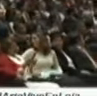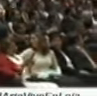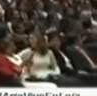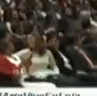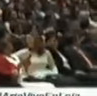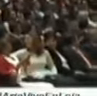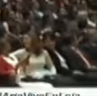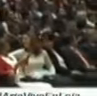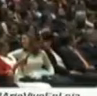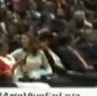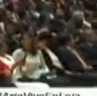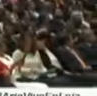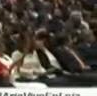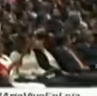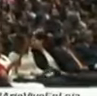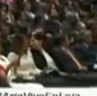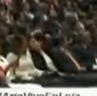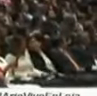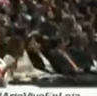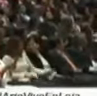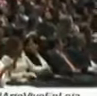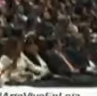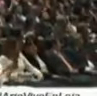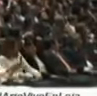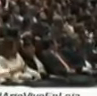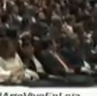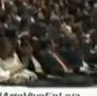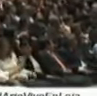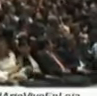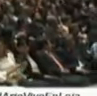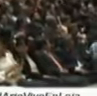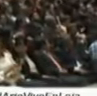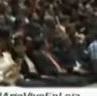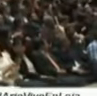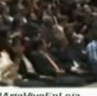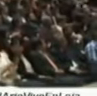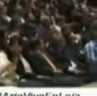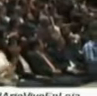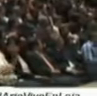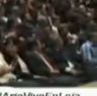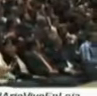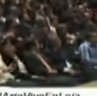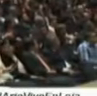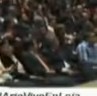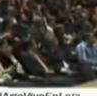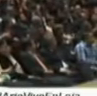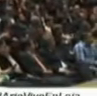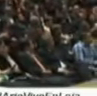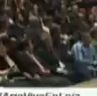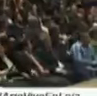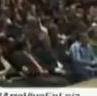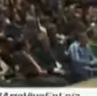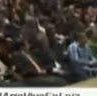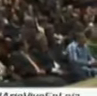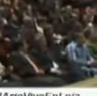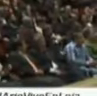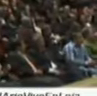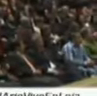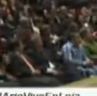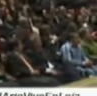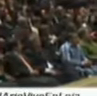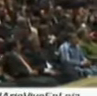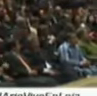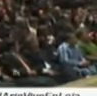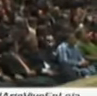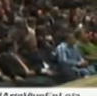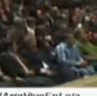anfitriones de cultura y tradición. Loja está de fiesta, fiesta grande, sí señor.